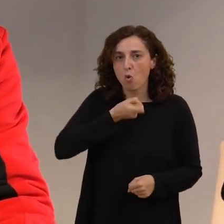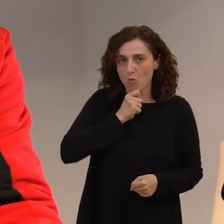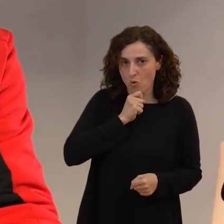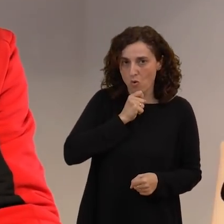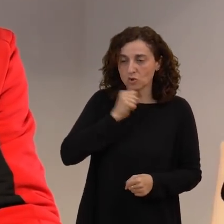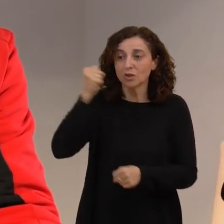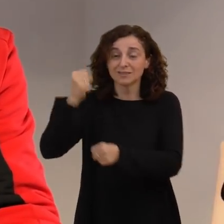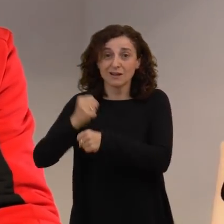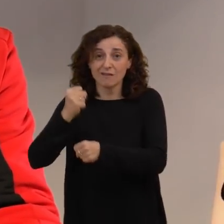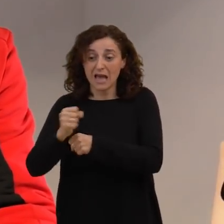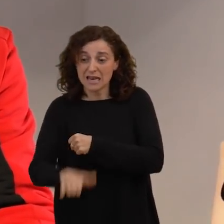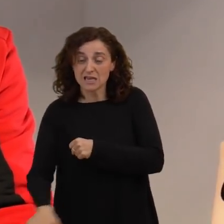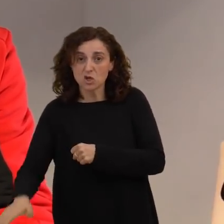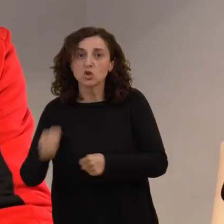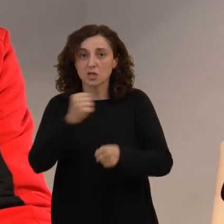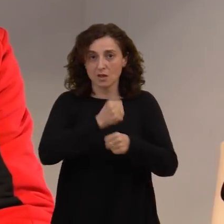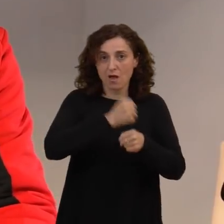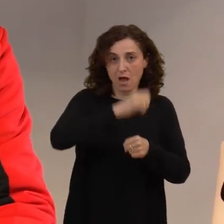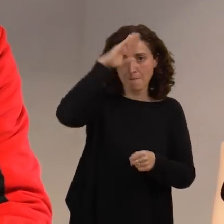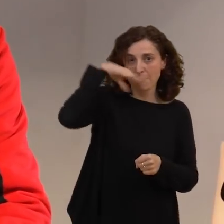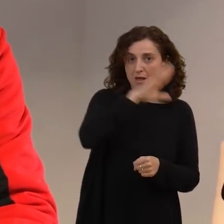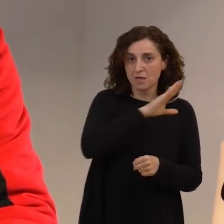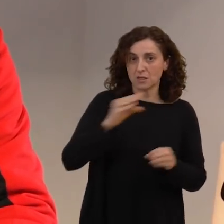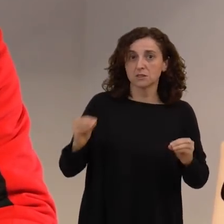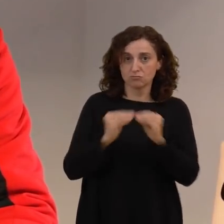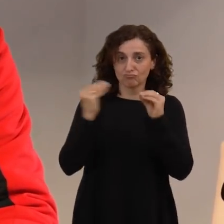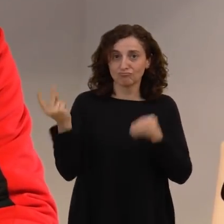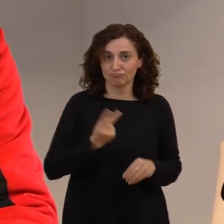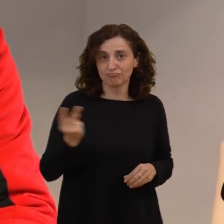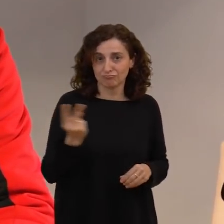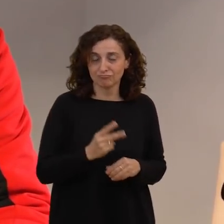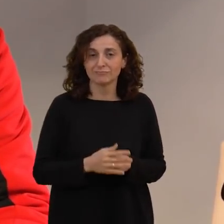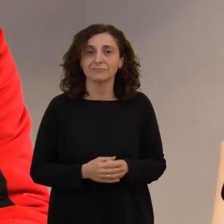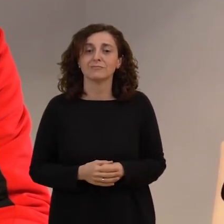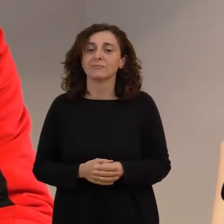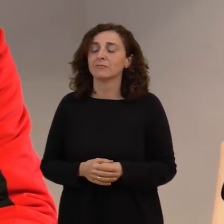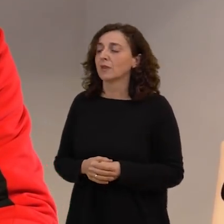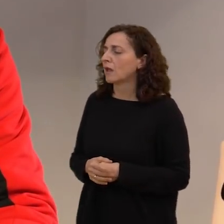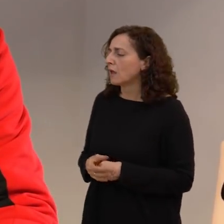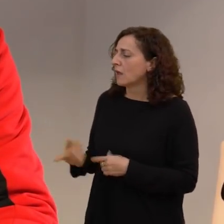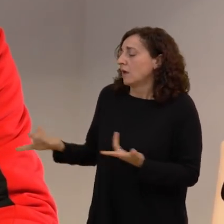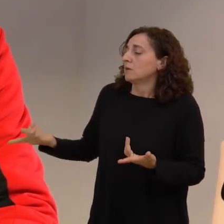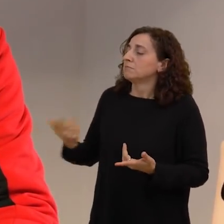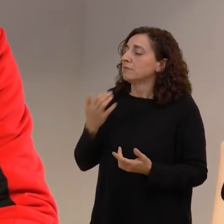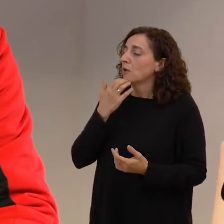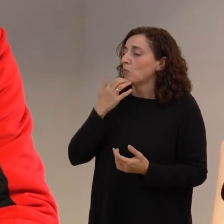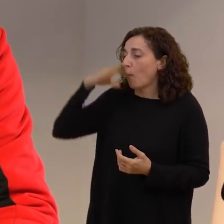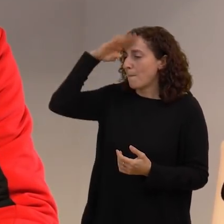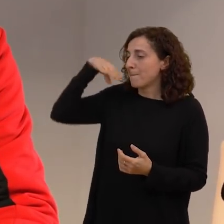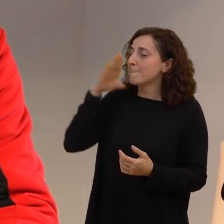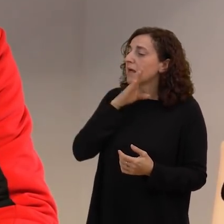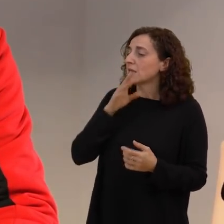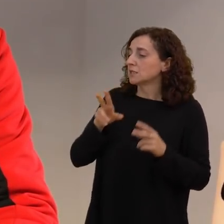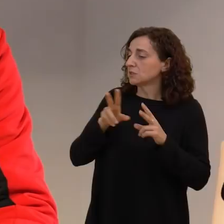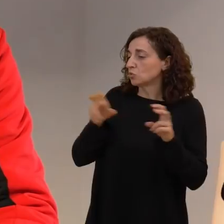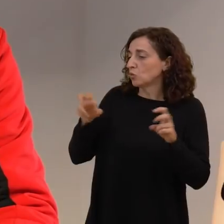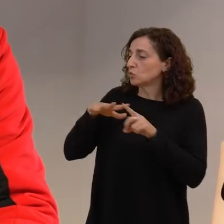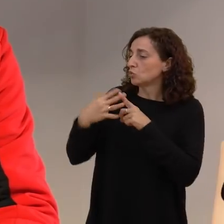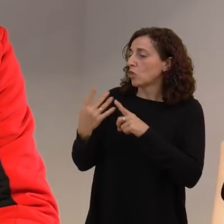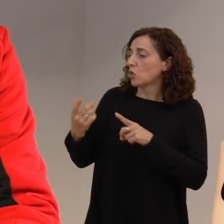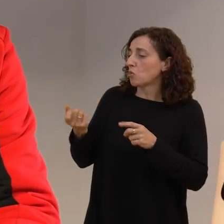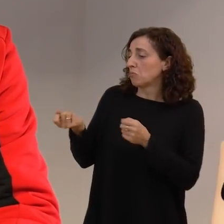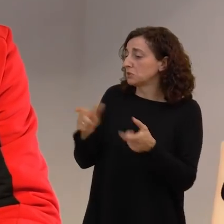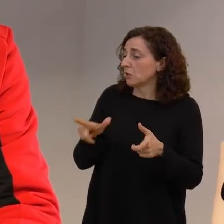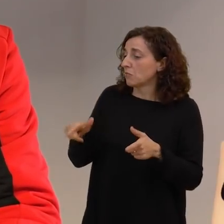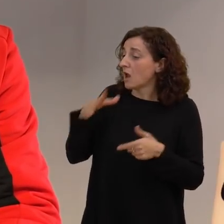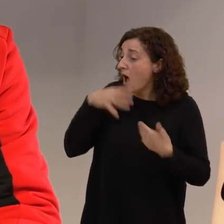trabajo con ellos y a la vez hacen un trabajo con los padres. ¿Qué mensaje le mandaría a unos padres que se encuentren